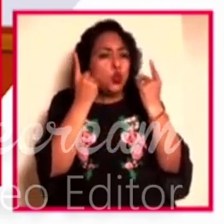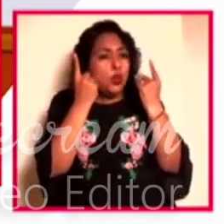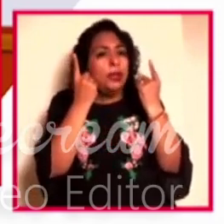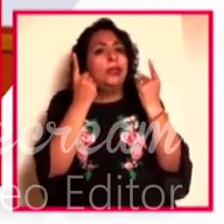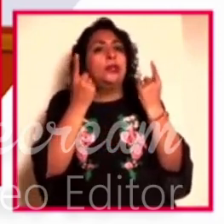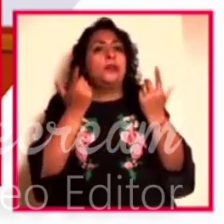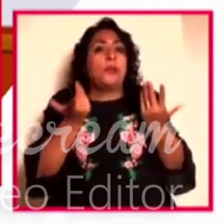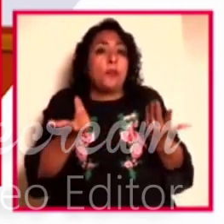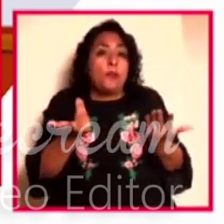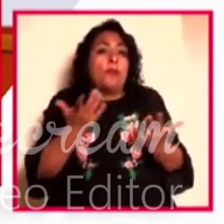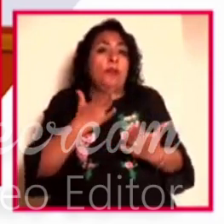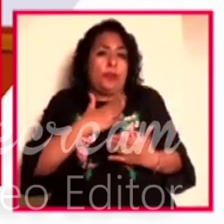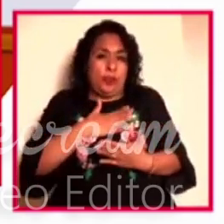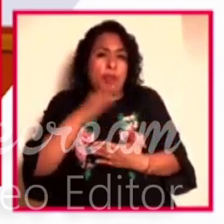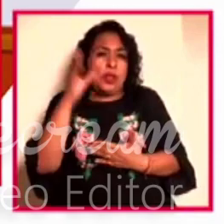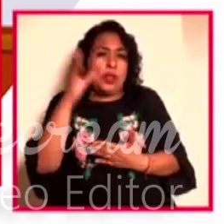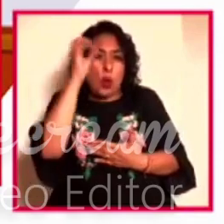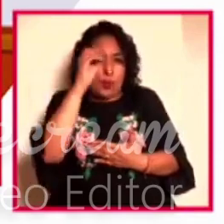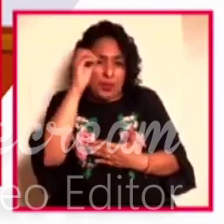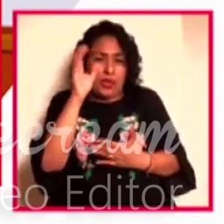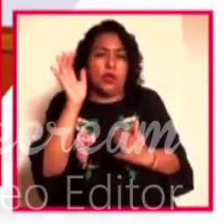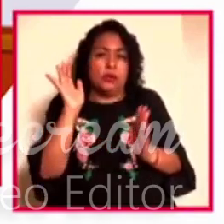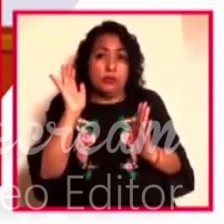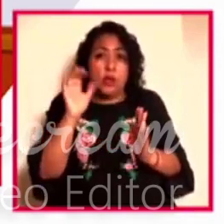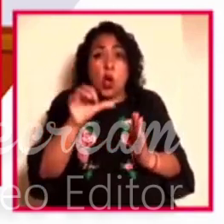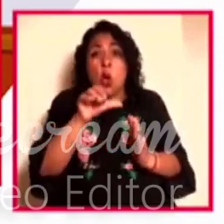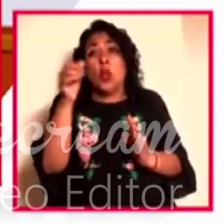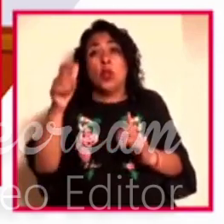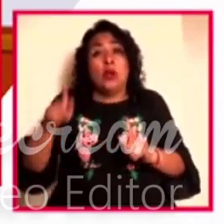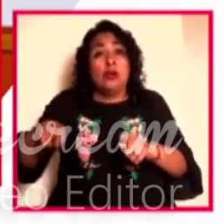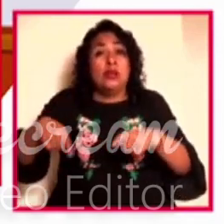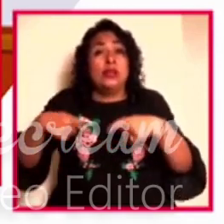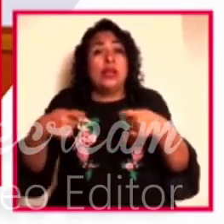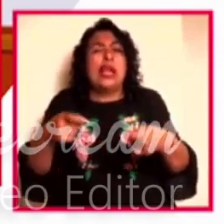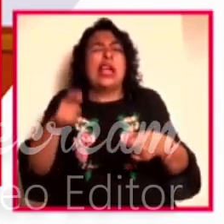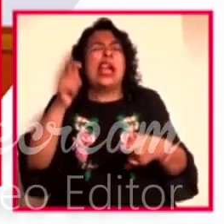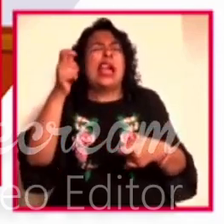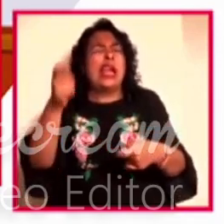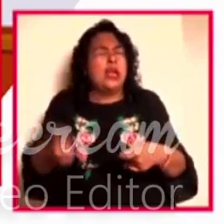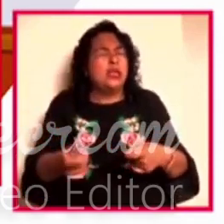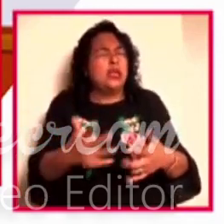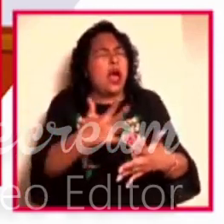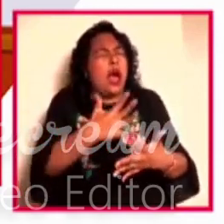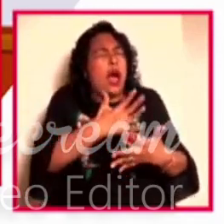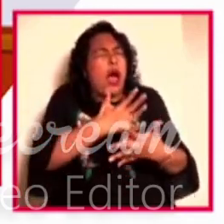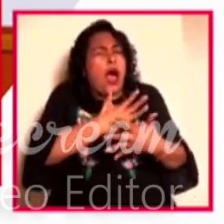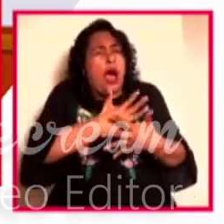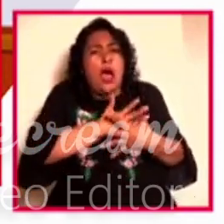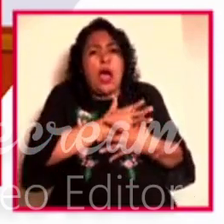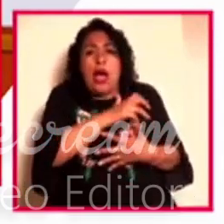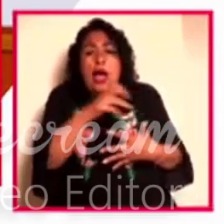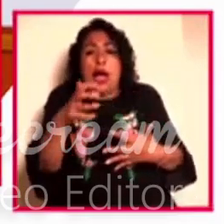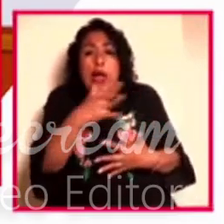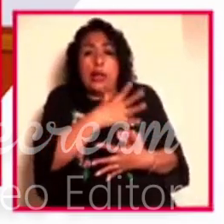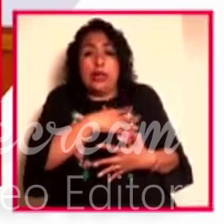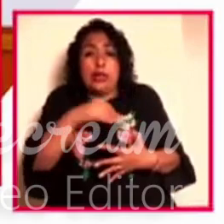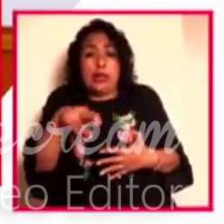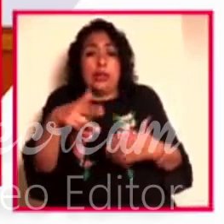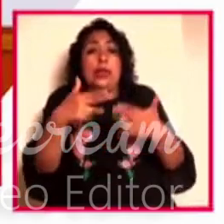Y yo creo que otro de sus grandes legados es el amor inmenso a su hija y a su nieta, a Elisa.